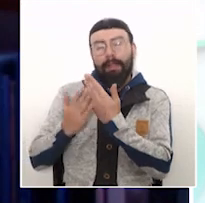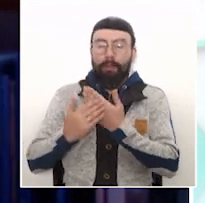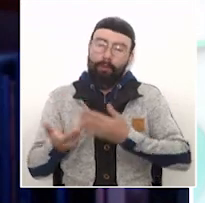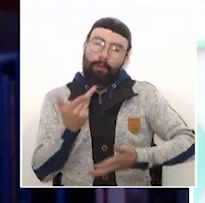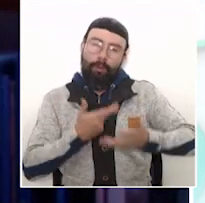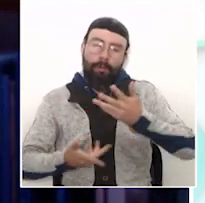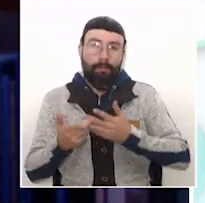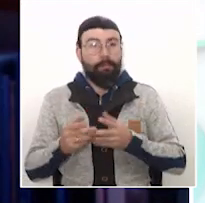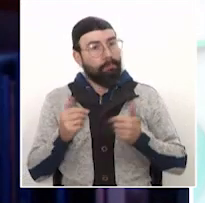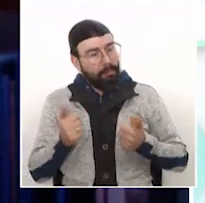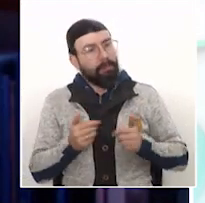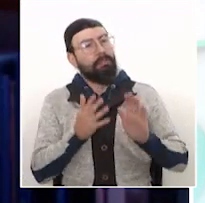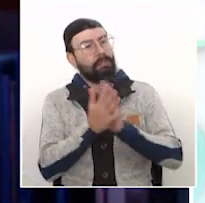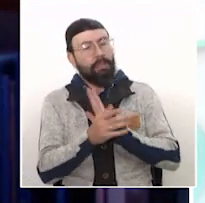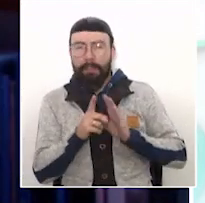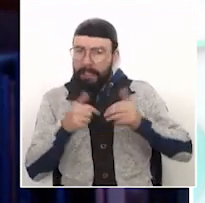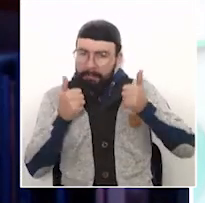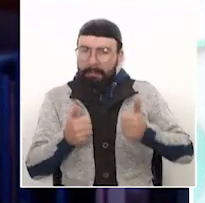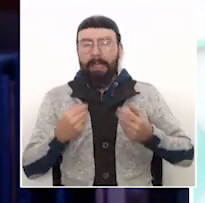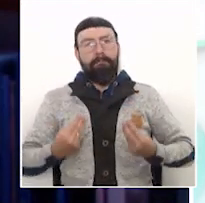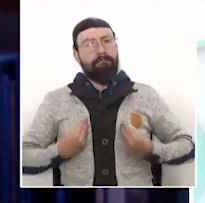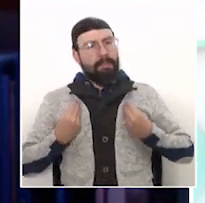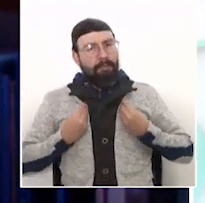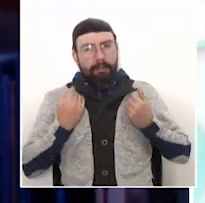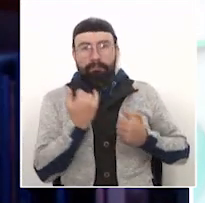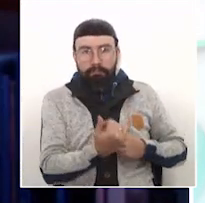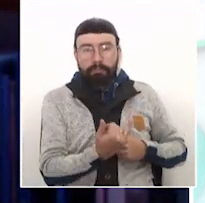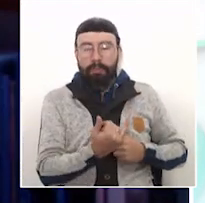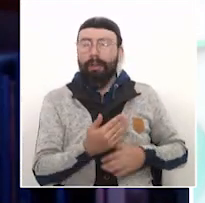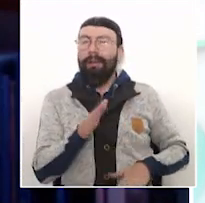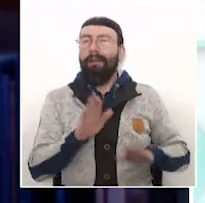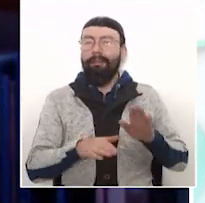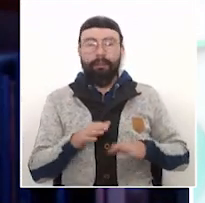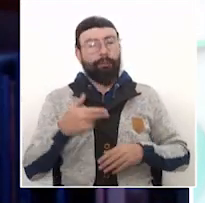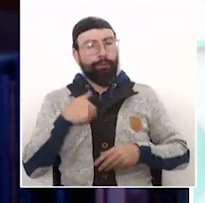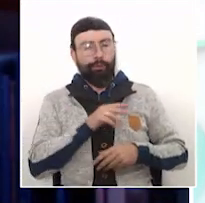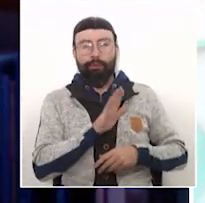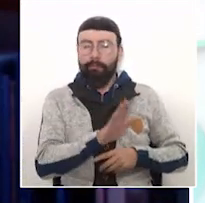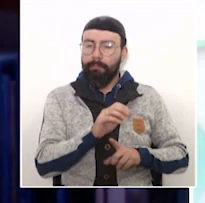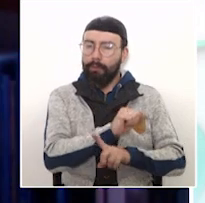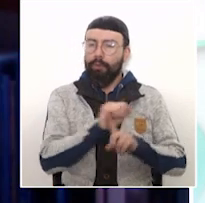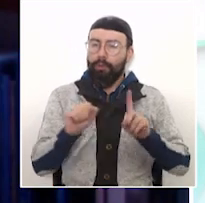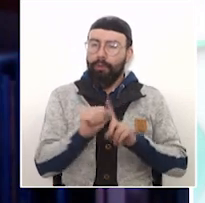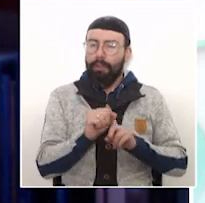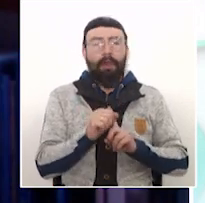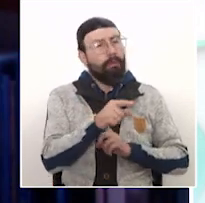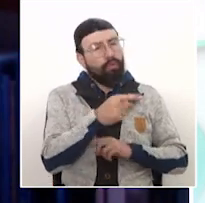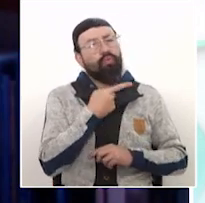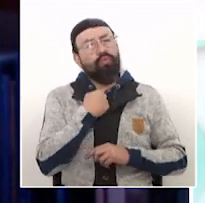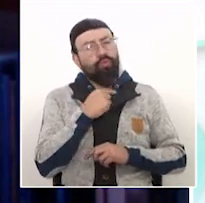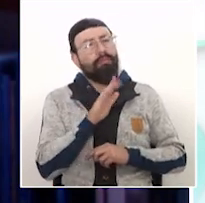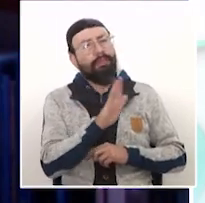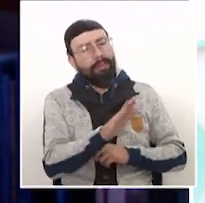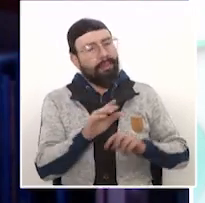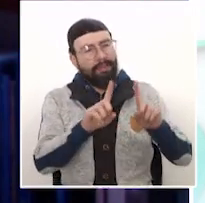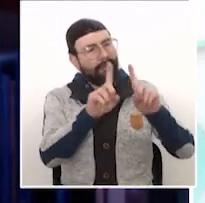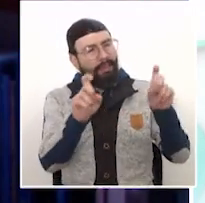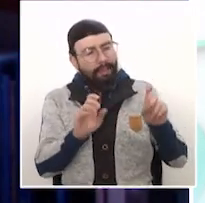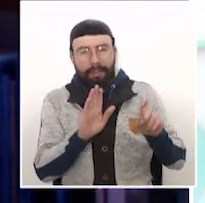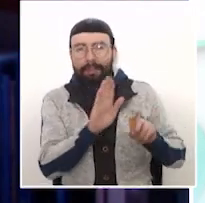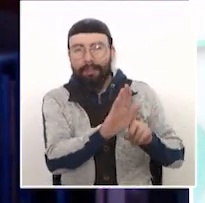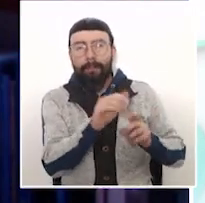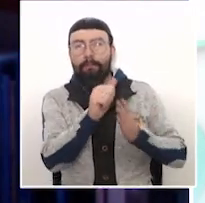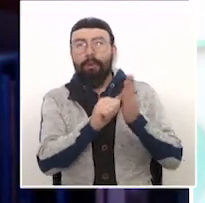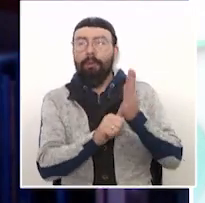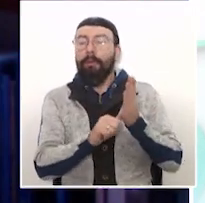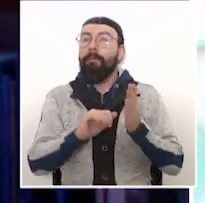sí, del buen vivir, que a veces en nuestra sociedad, me gusta mucho ese título del programa que Jaime